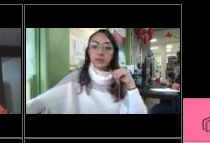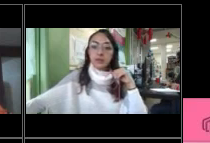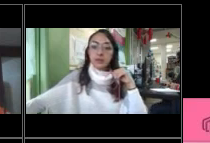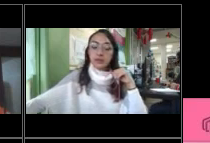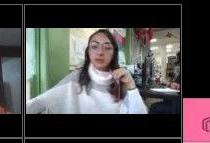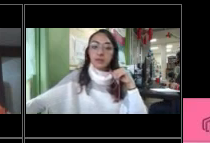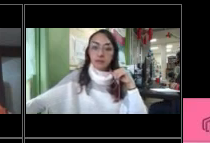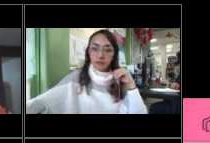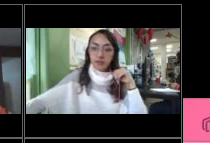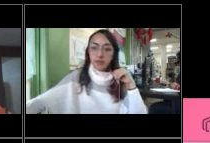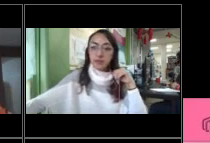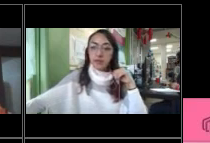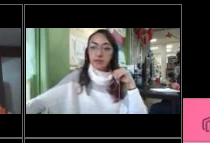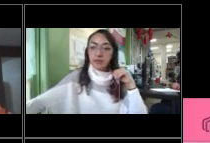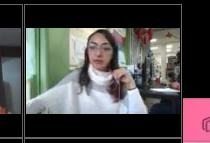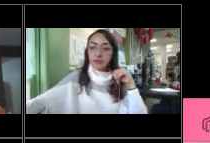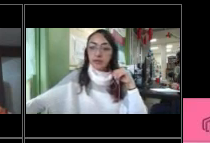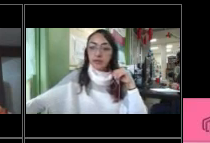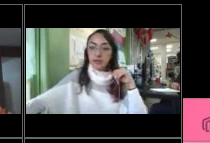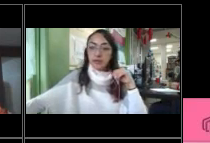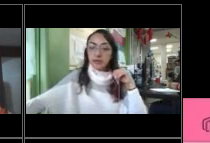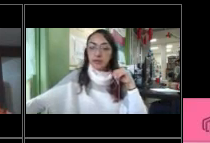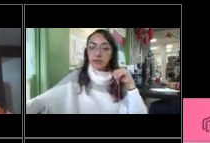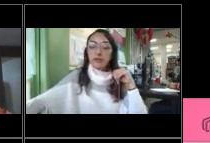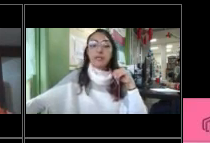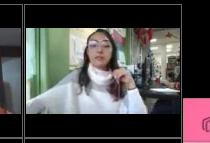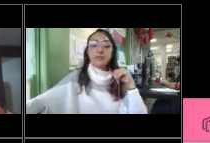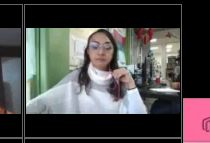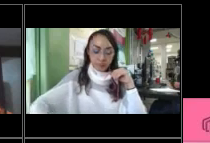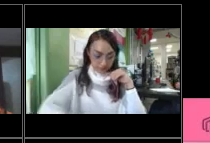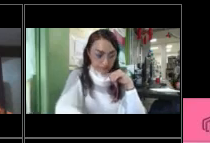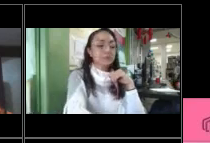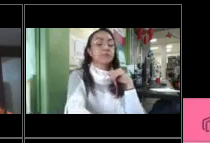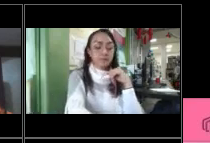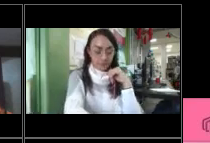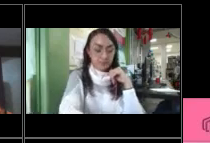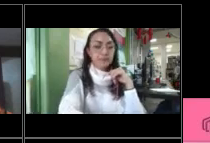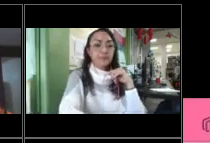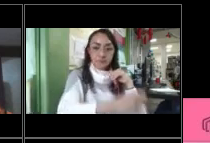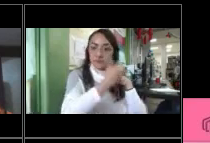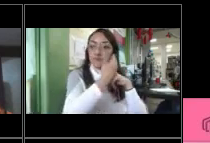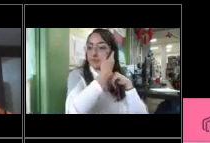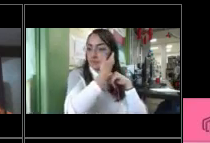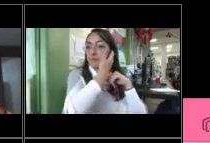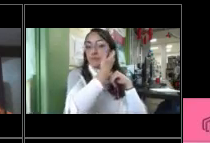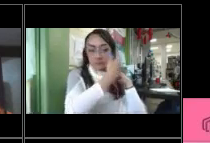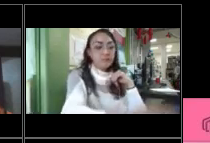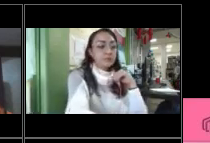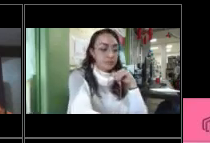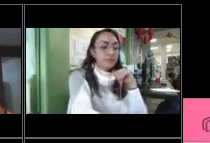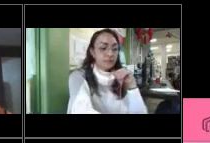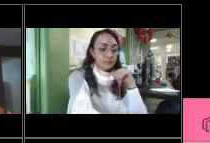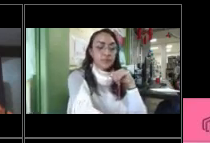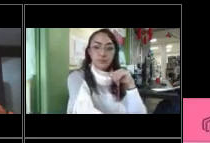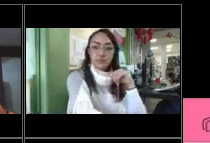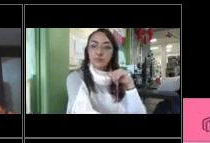viene a clarificar más lo que ya estoy diciendo,